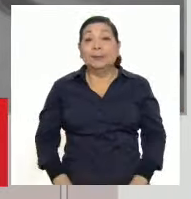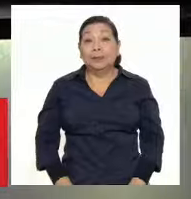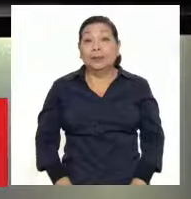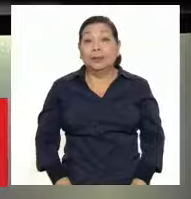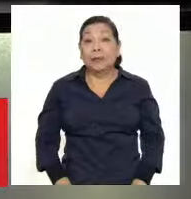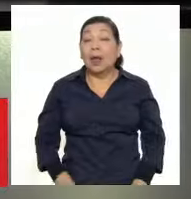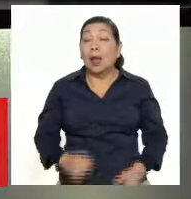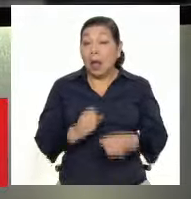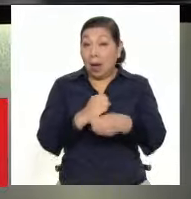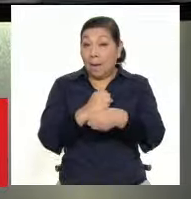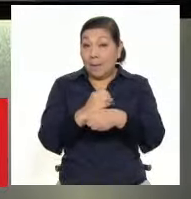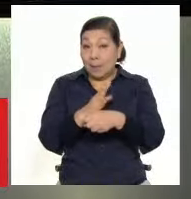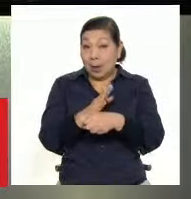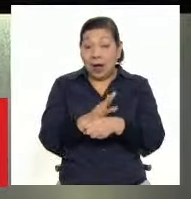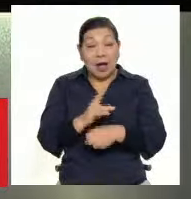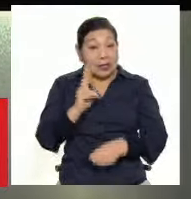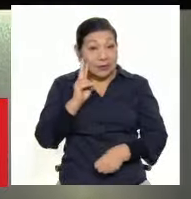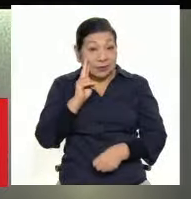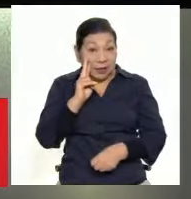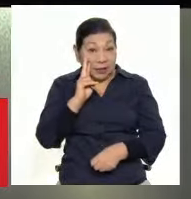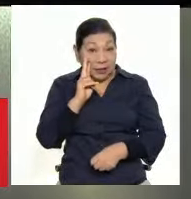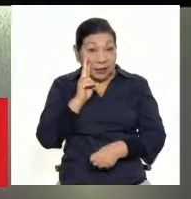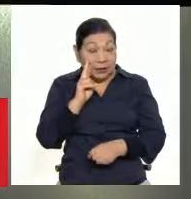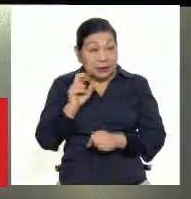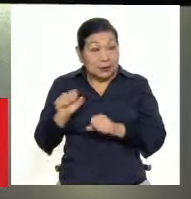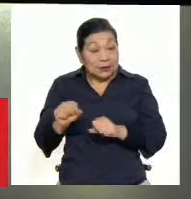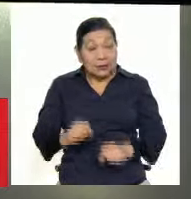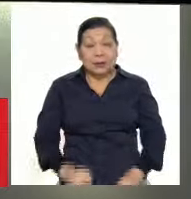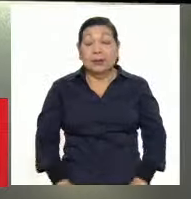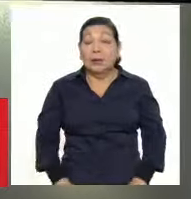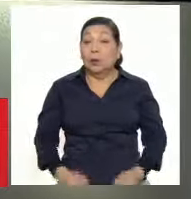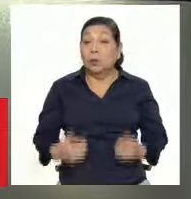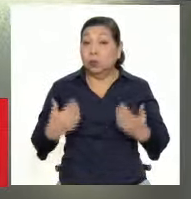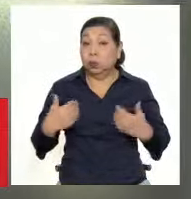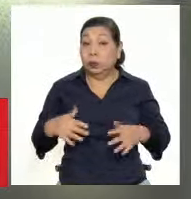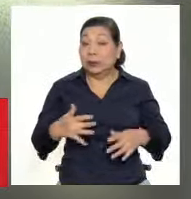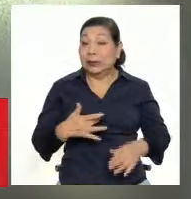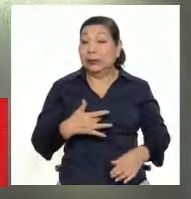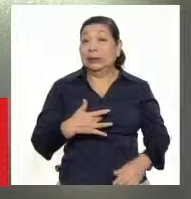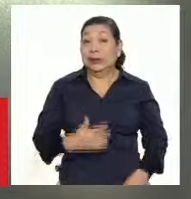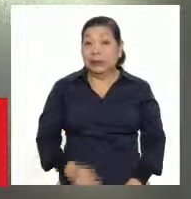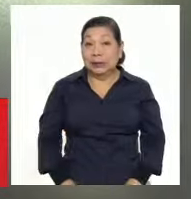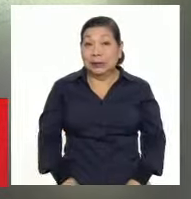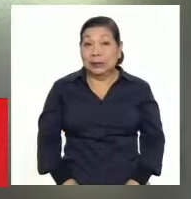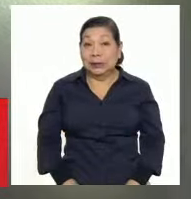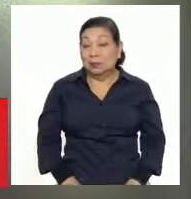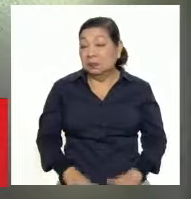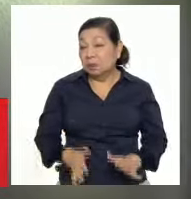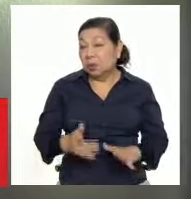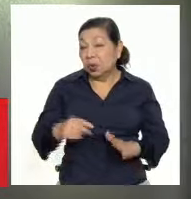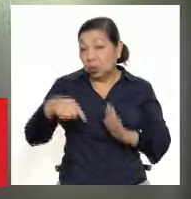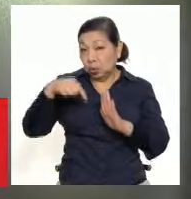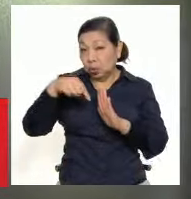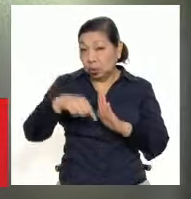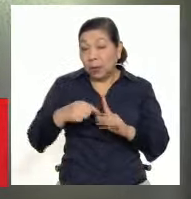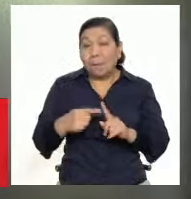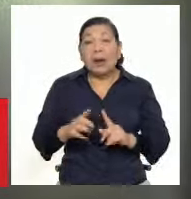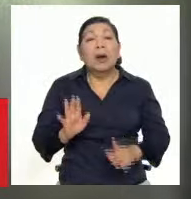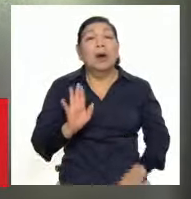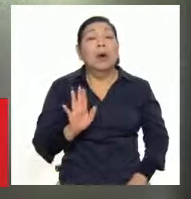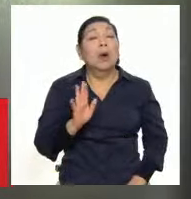la madrugada del día uh-huh. viernes, este sismo intenso que se ha sentido, ¿no? En la zona sur de nuestro país.